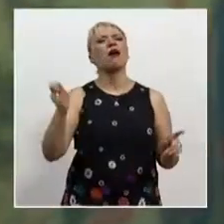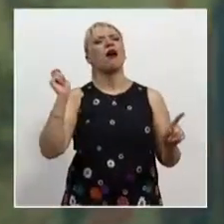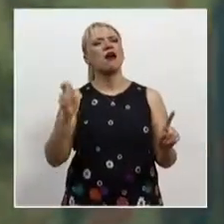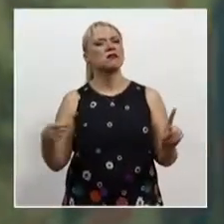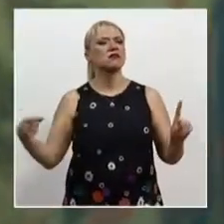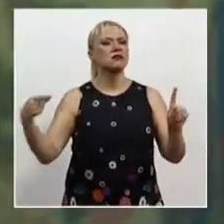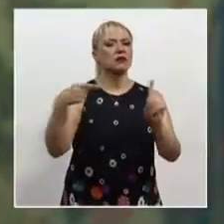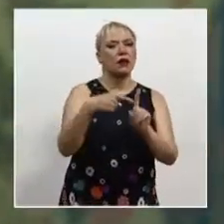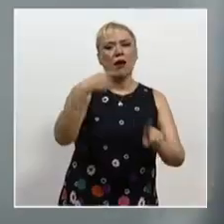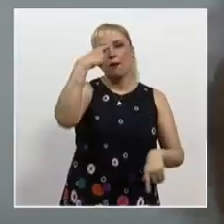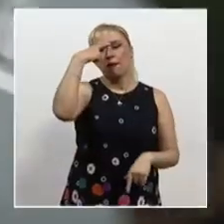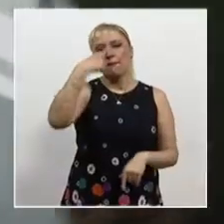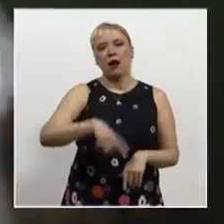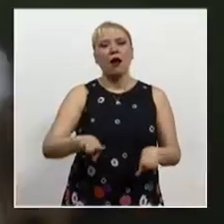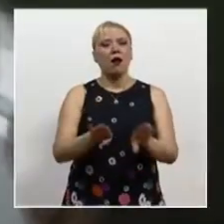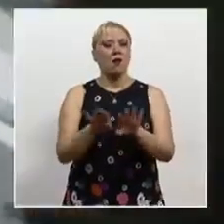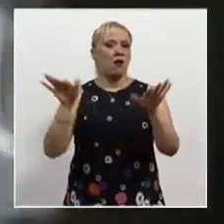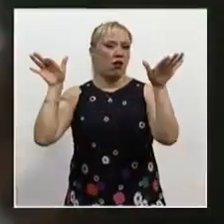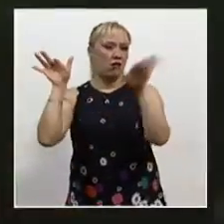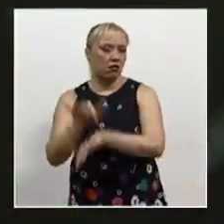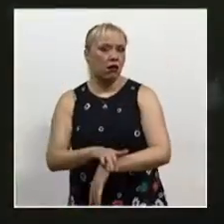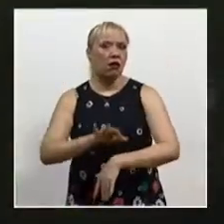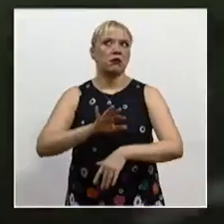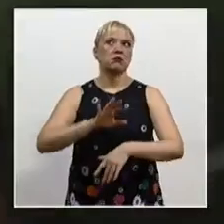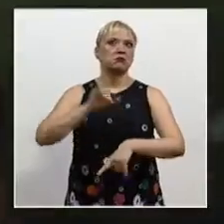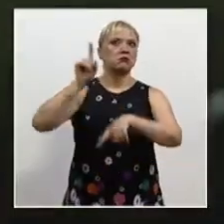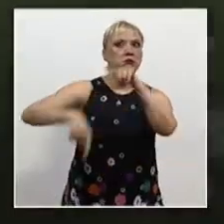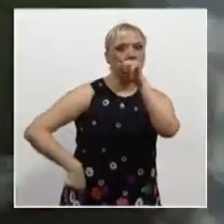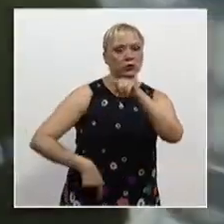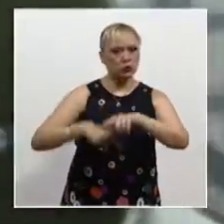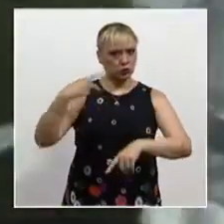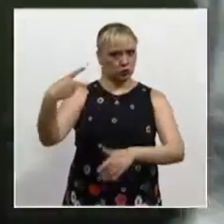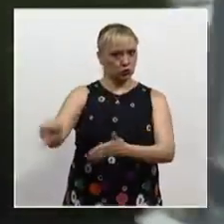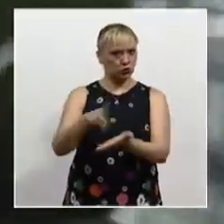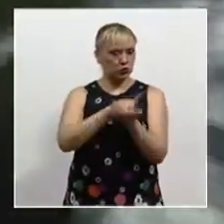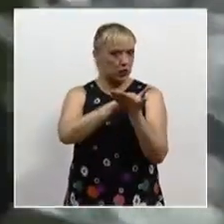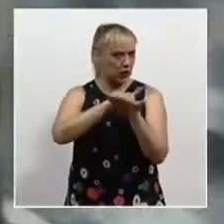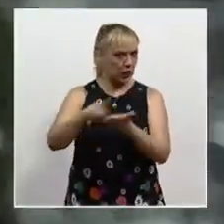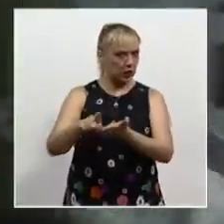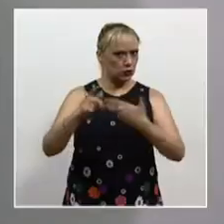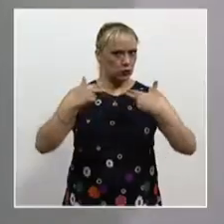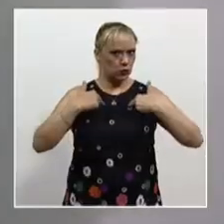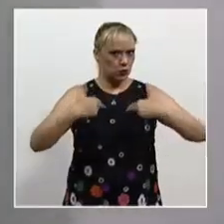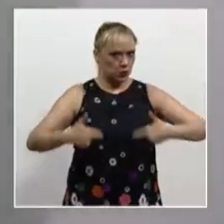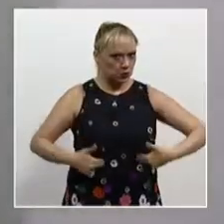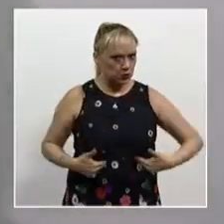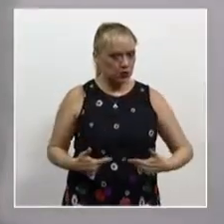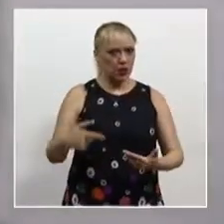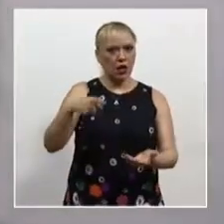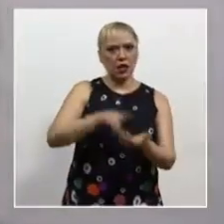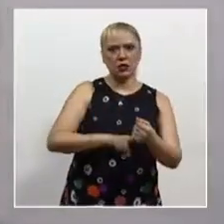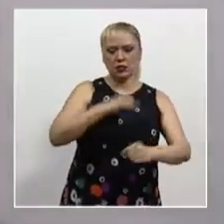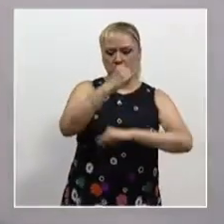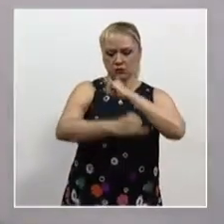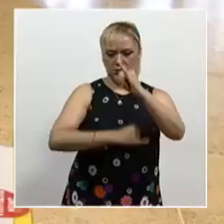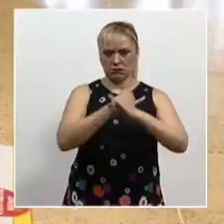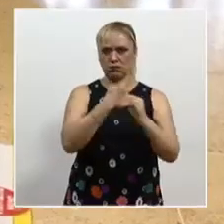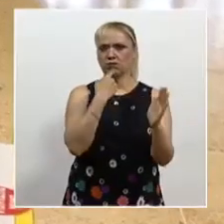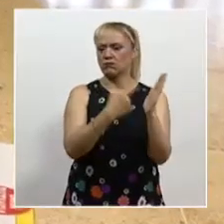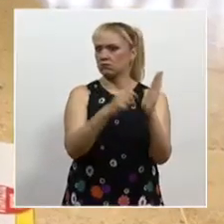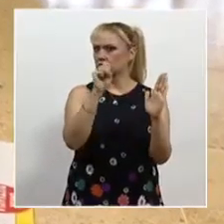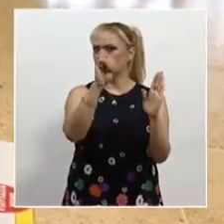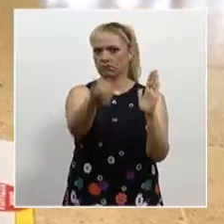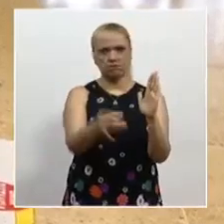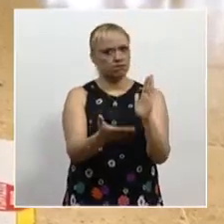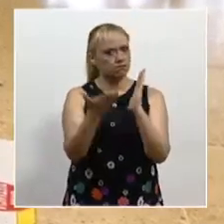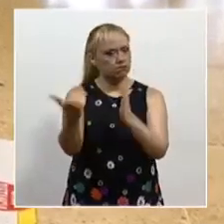o resultado menoscabar o anular el reconocimiento, goce o ejercicio de los derechos internacionalmente reconocidos a las